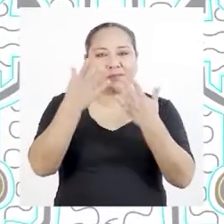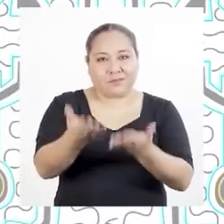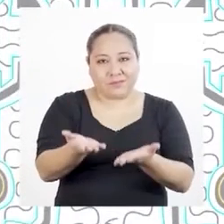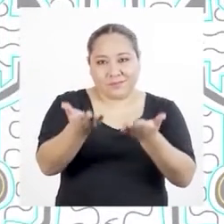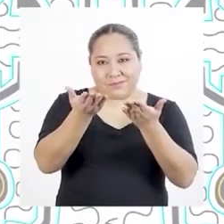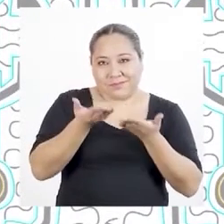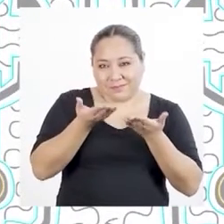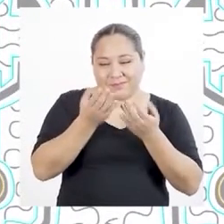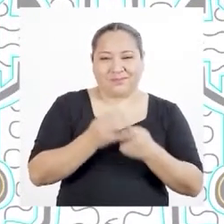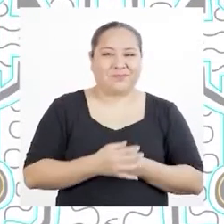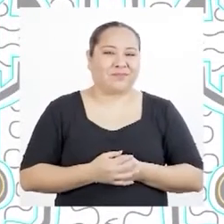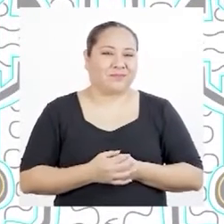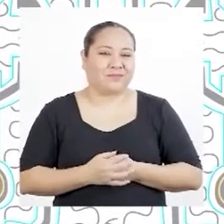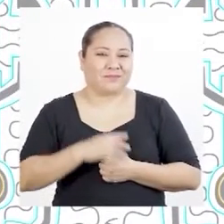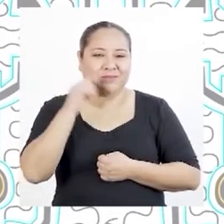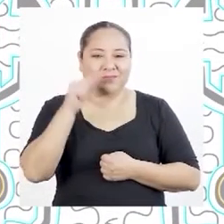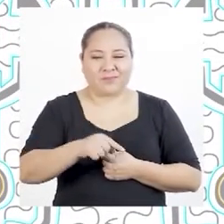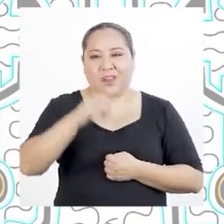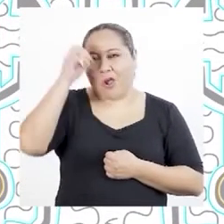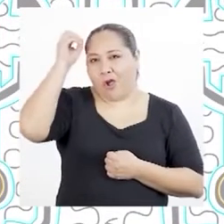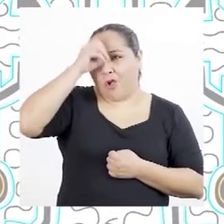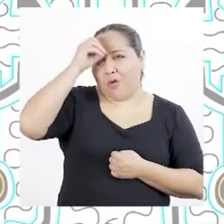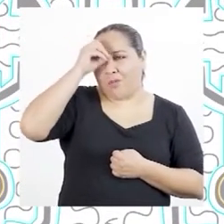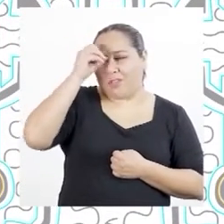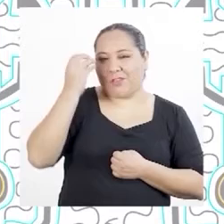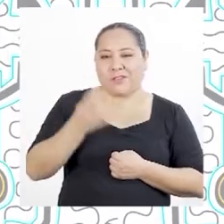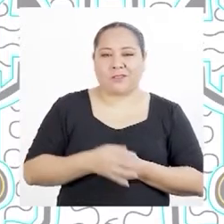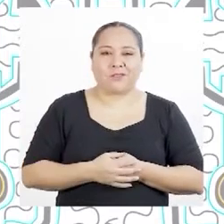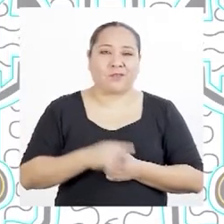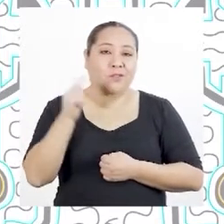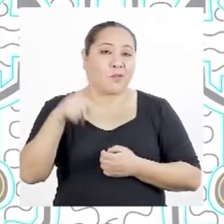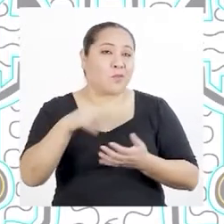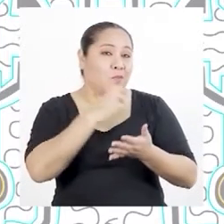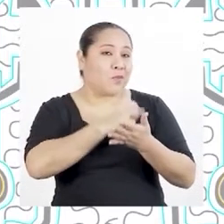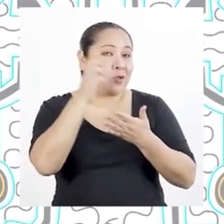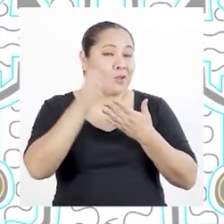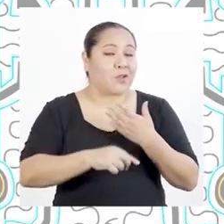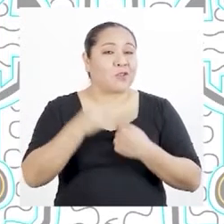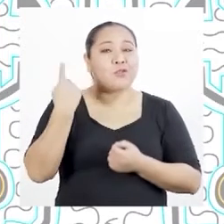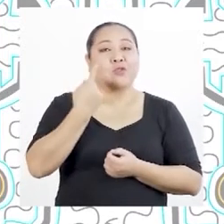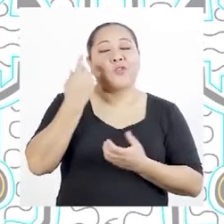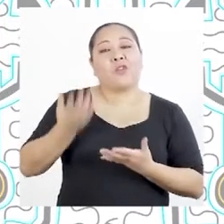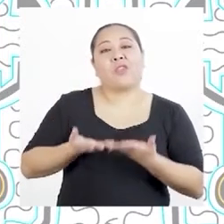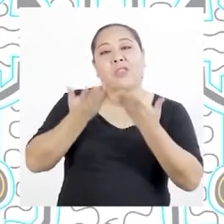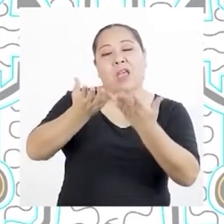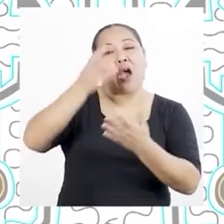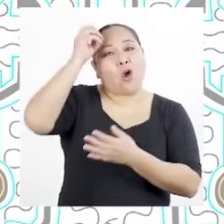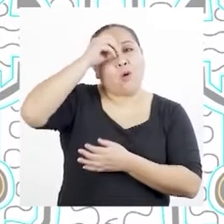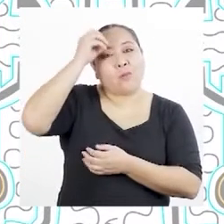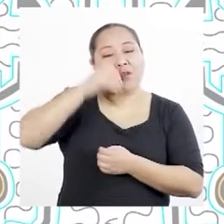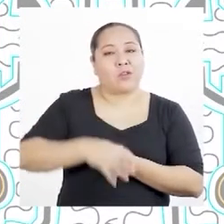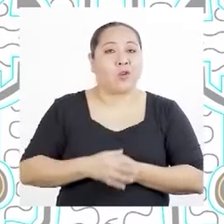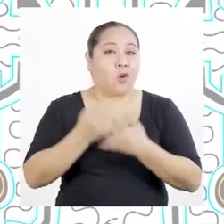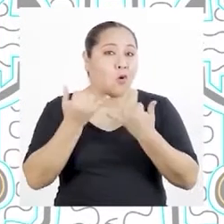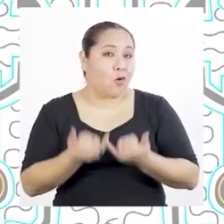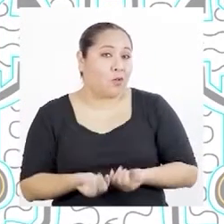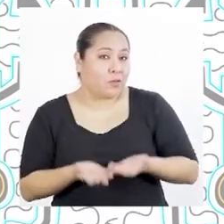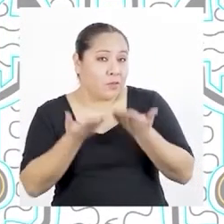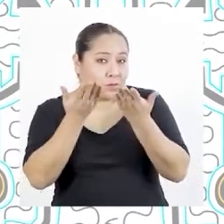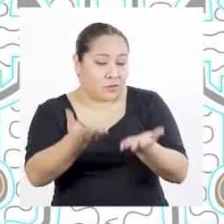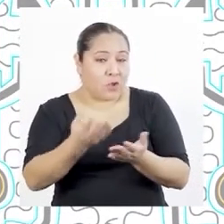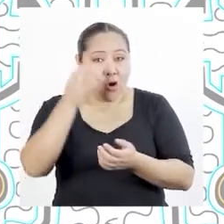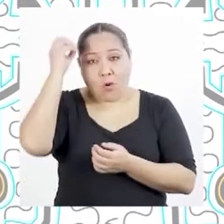Bienvenidas y bienvenidos a Opiniones, un programa donde solo damos opiniones. Hoy queremos